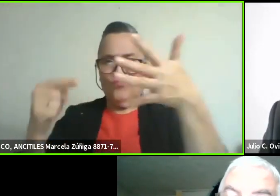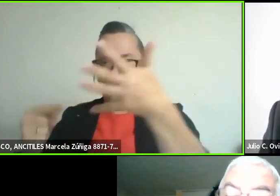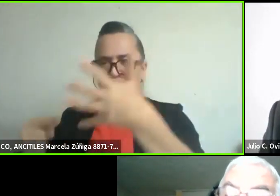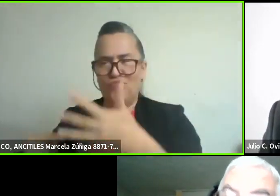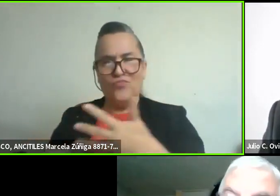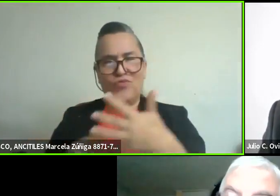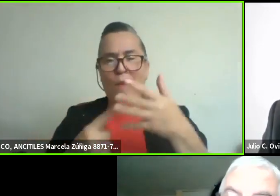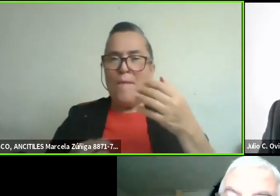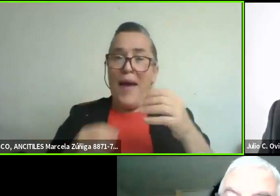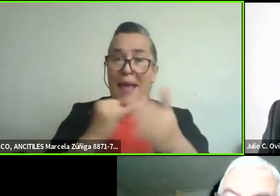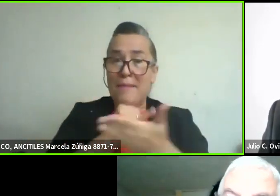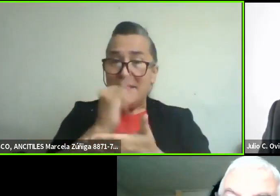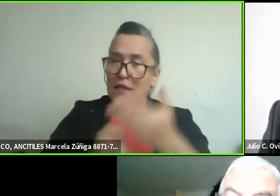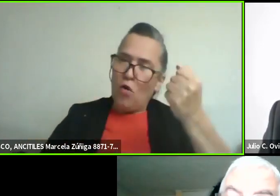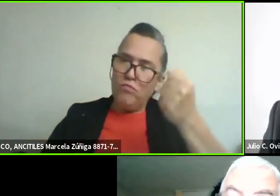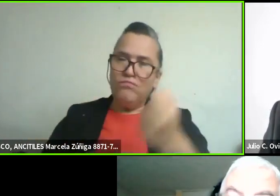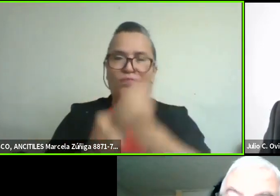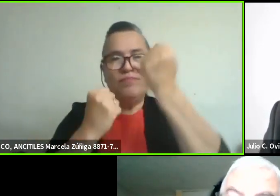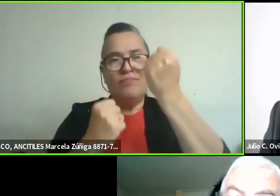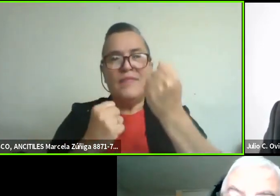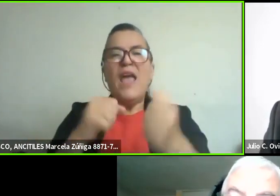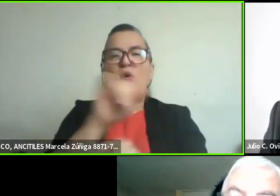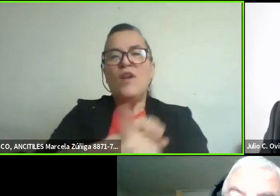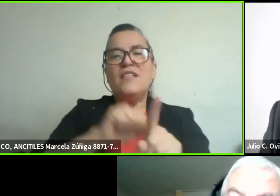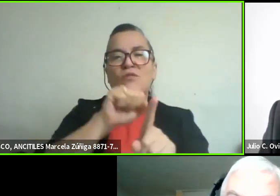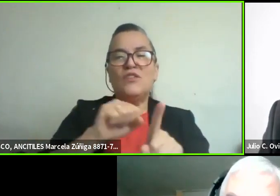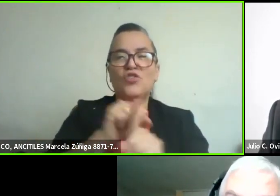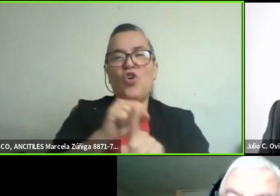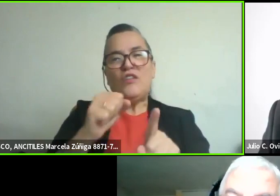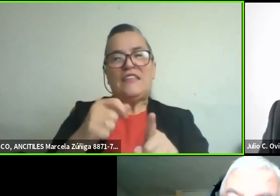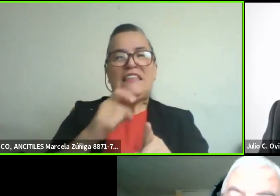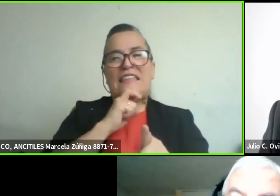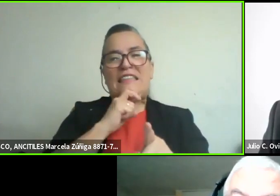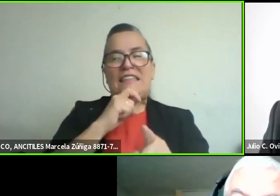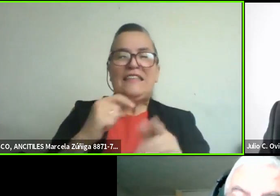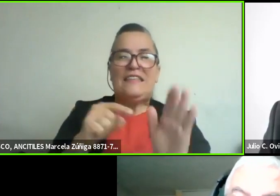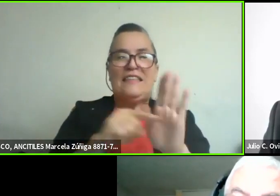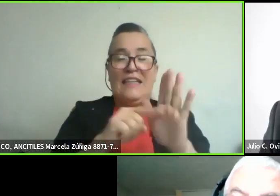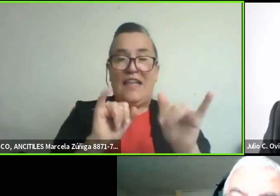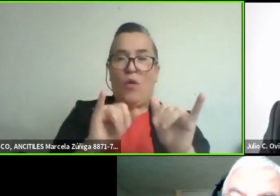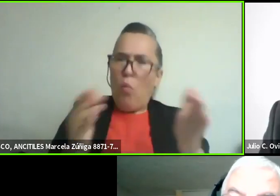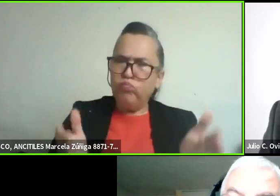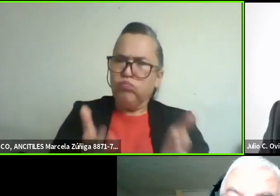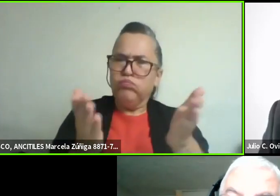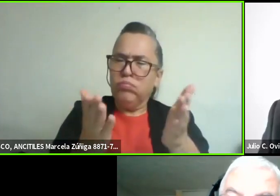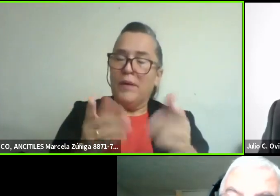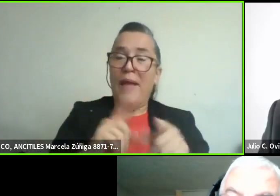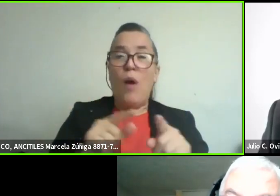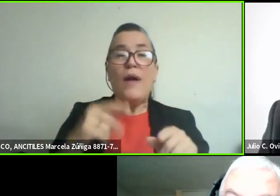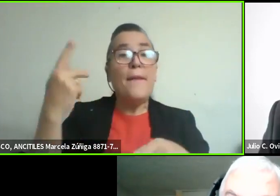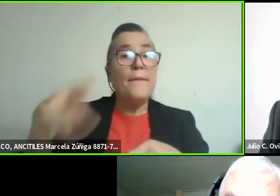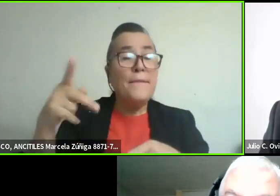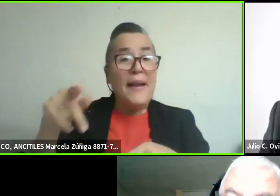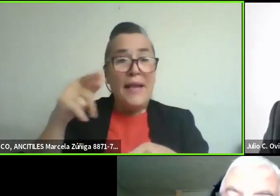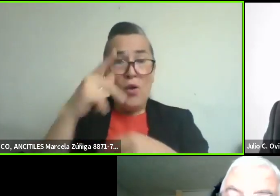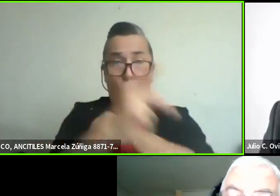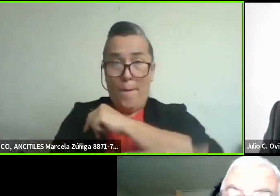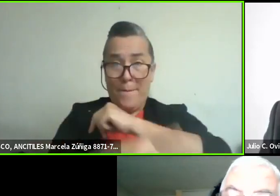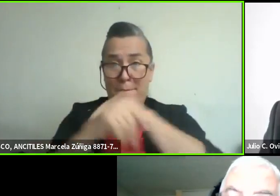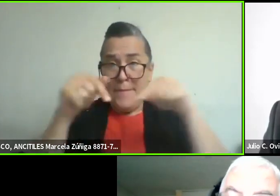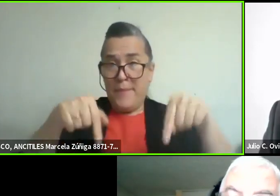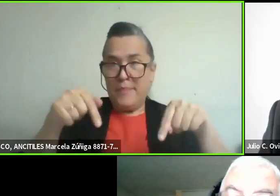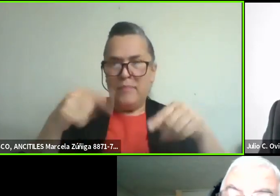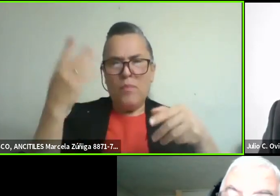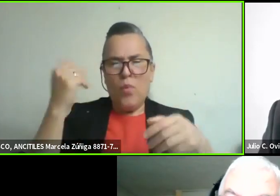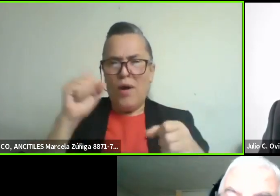más de investigación en un entorno adverso que yo veo en este escenario actual en nuestros países es que por las dificultades generadas